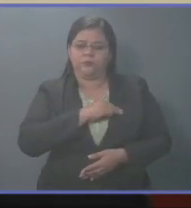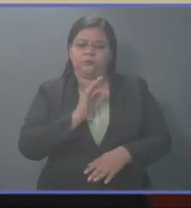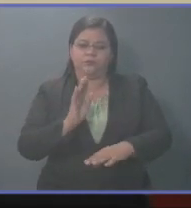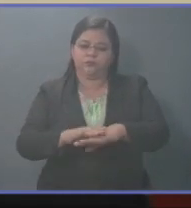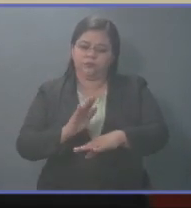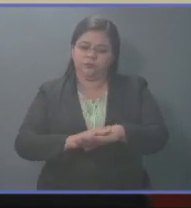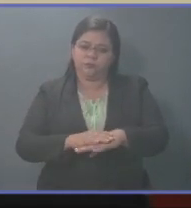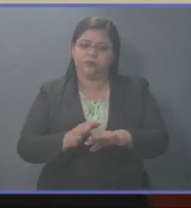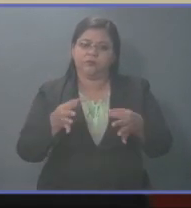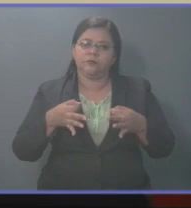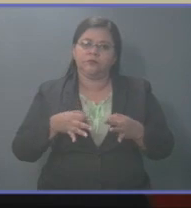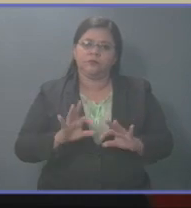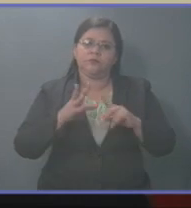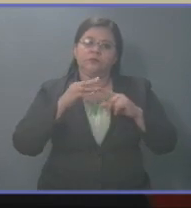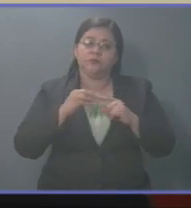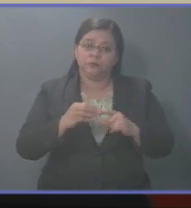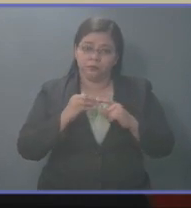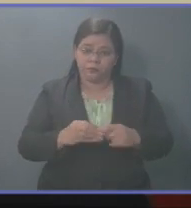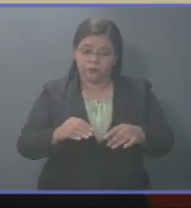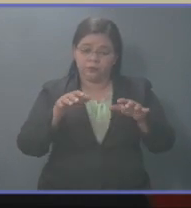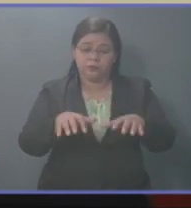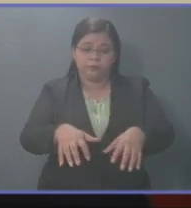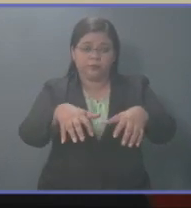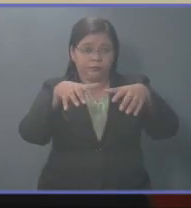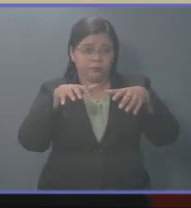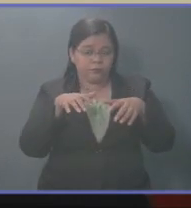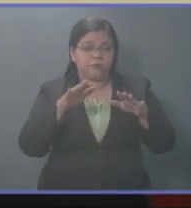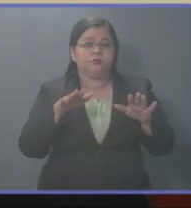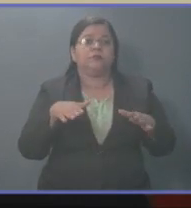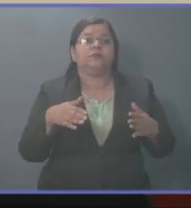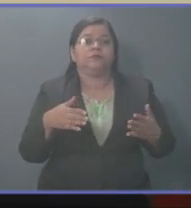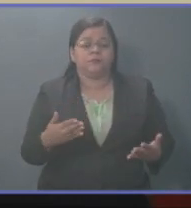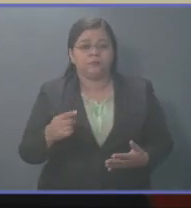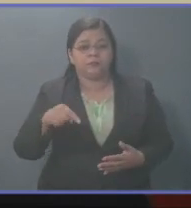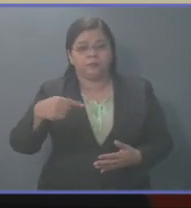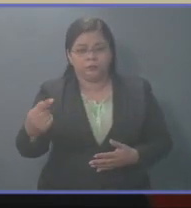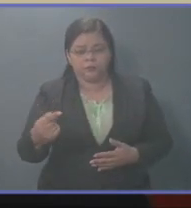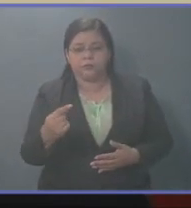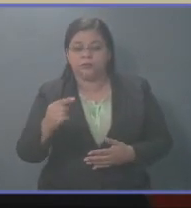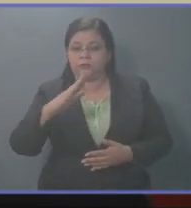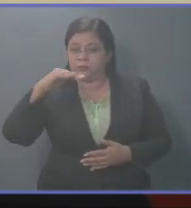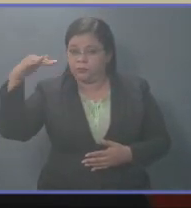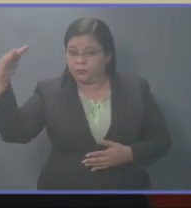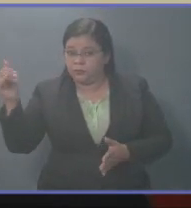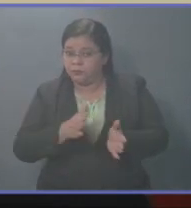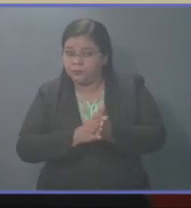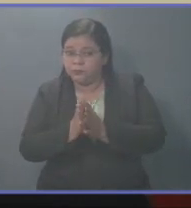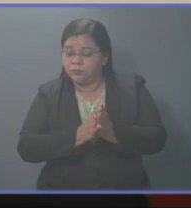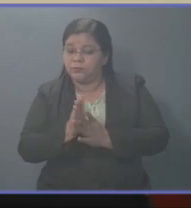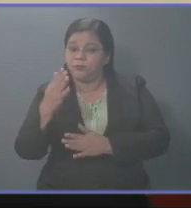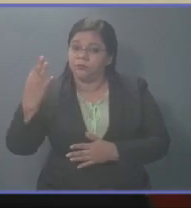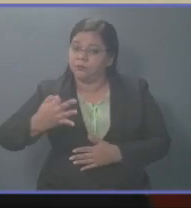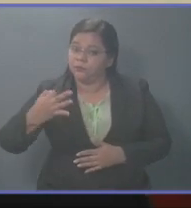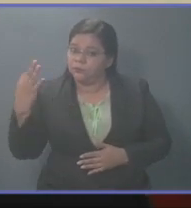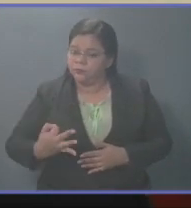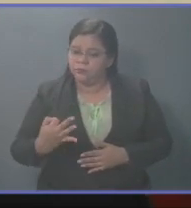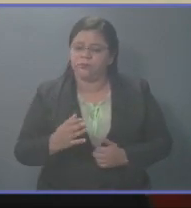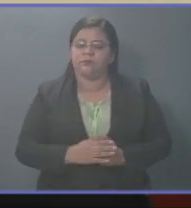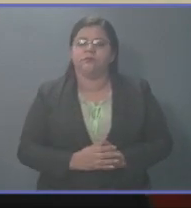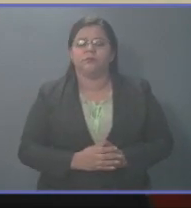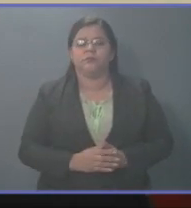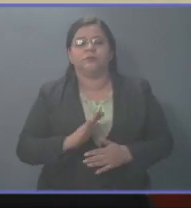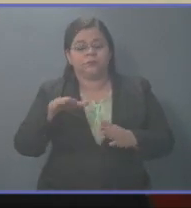Convocar extraordinariamente a la Asamblea Legislativa cuando los intereses de la República lo demanden.